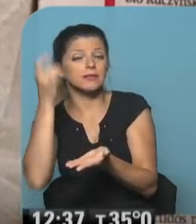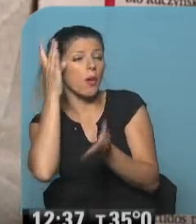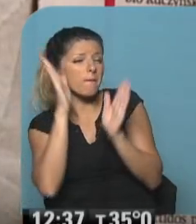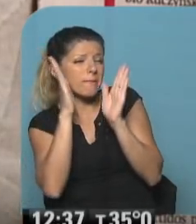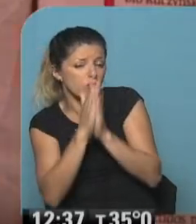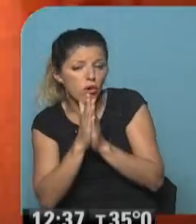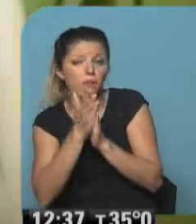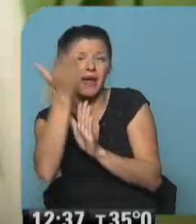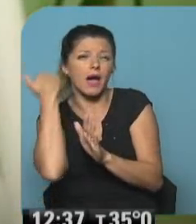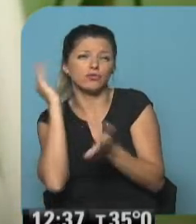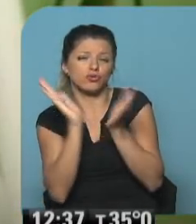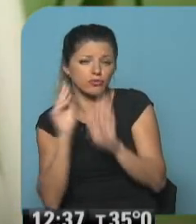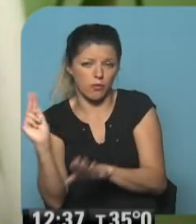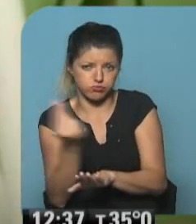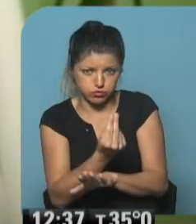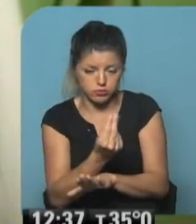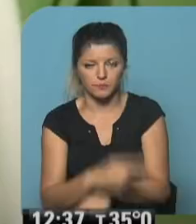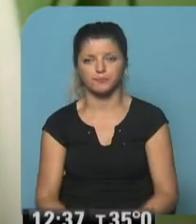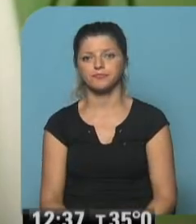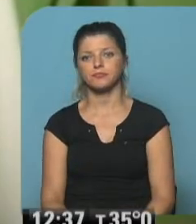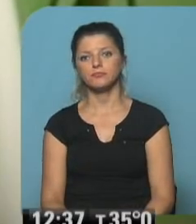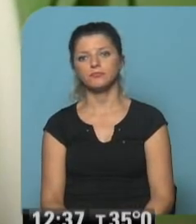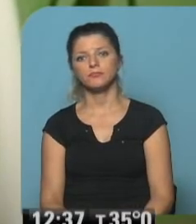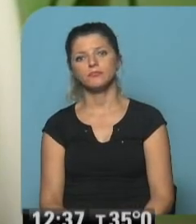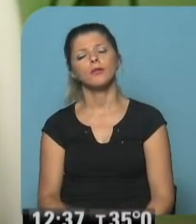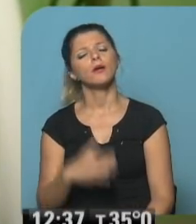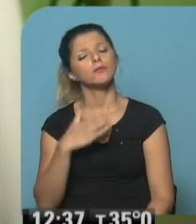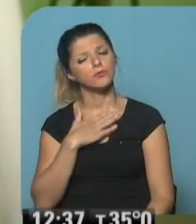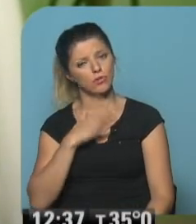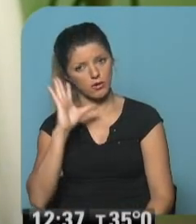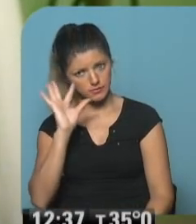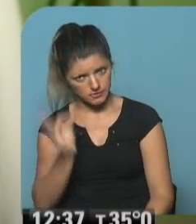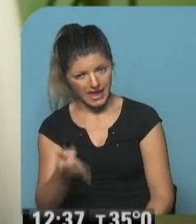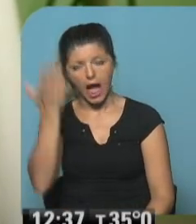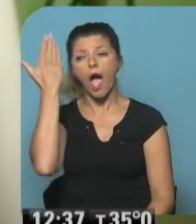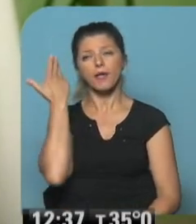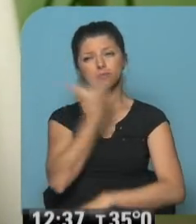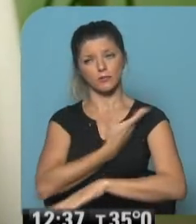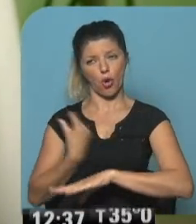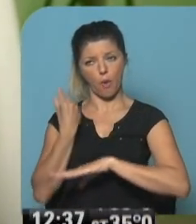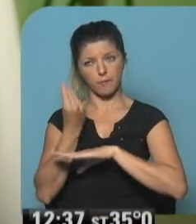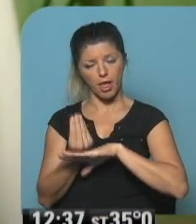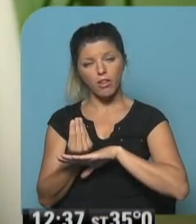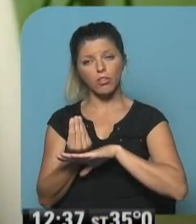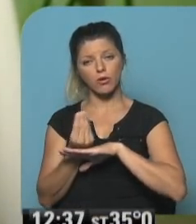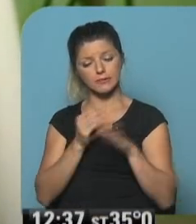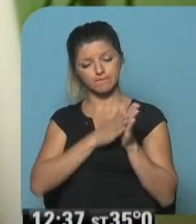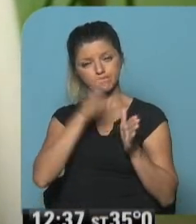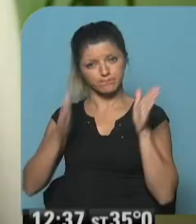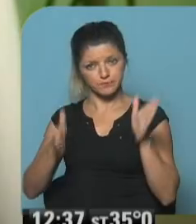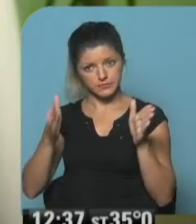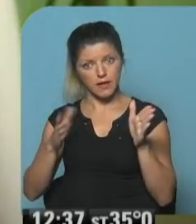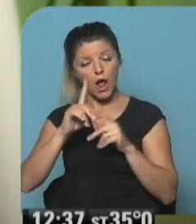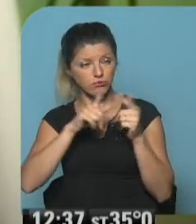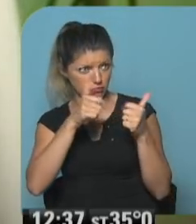sus crímenes. Soy consciente que los resultados durante mi gobierno de una parte fueron bien